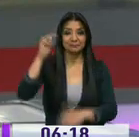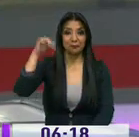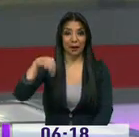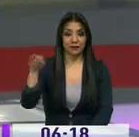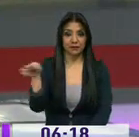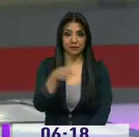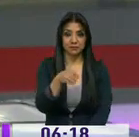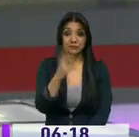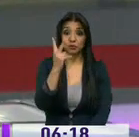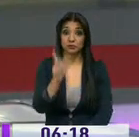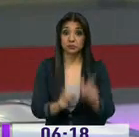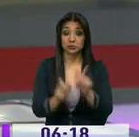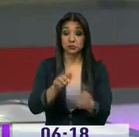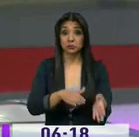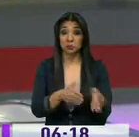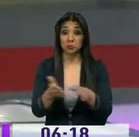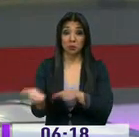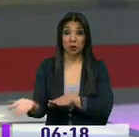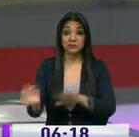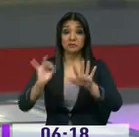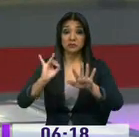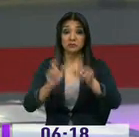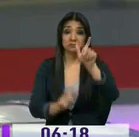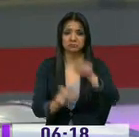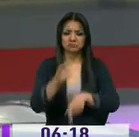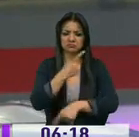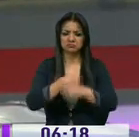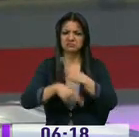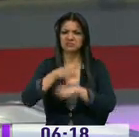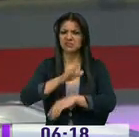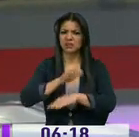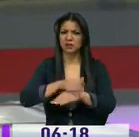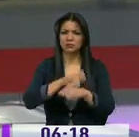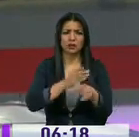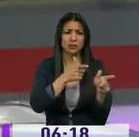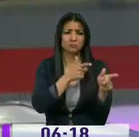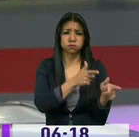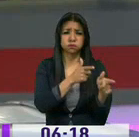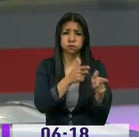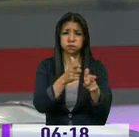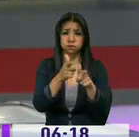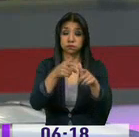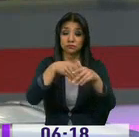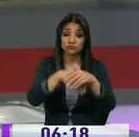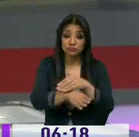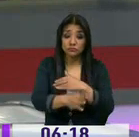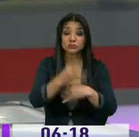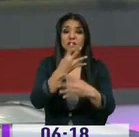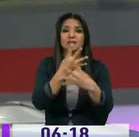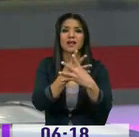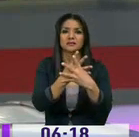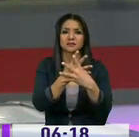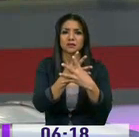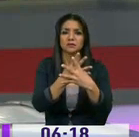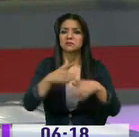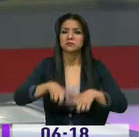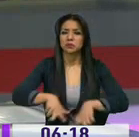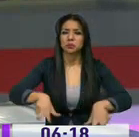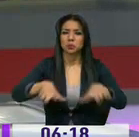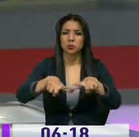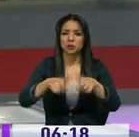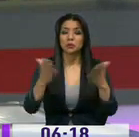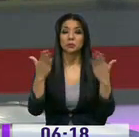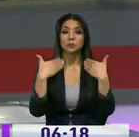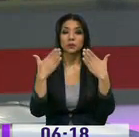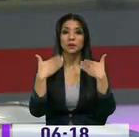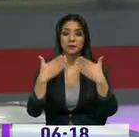Dos muertos, siete heridos. Fue el saldo de una balacera registrada en el interior de un centro carcelario de privación de libertad. Esto sucedió en